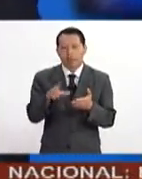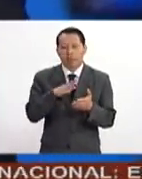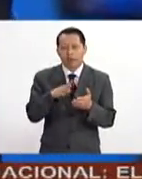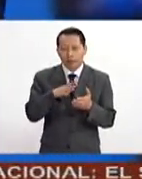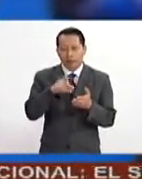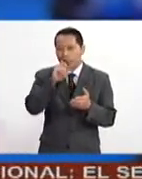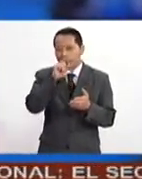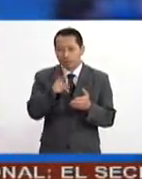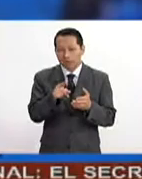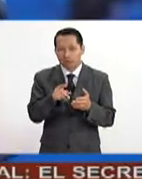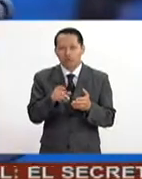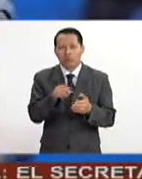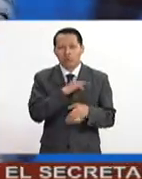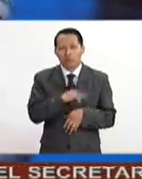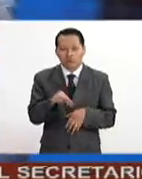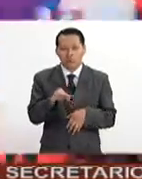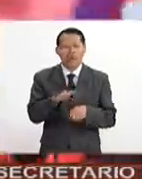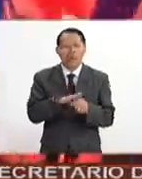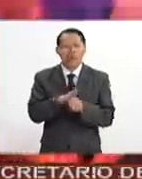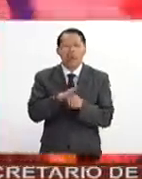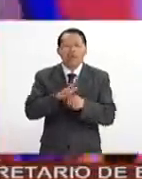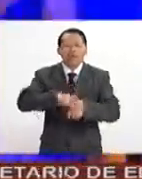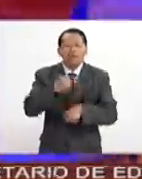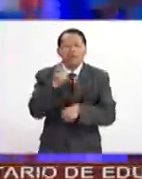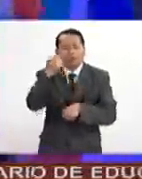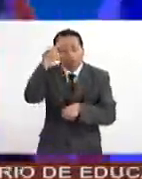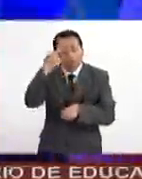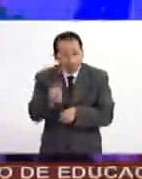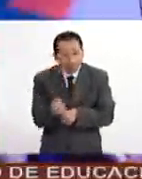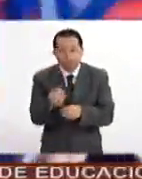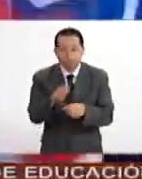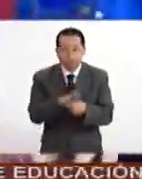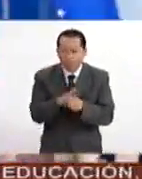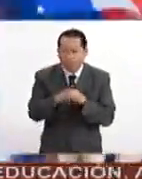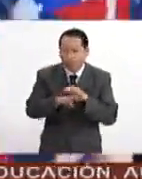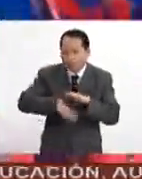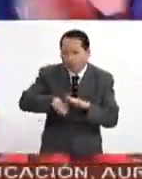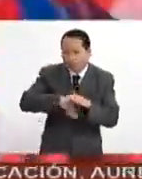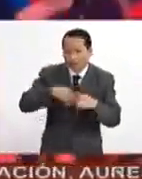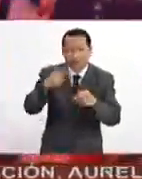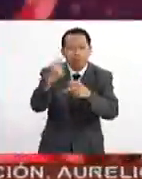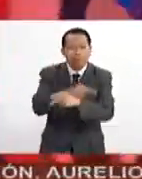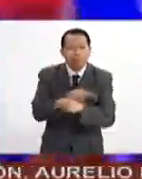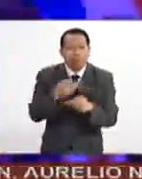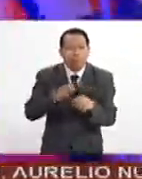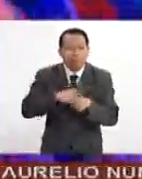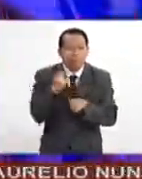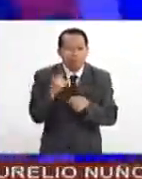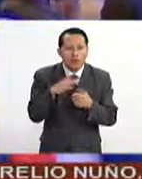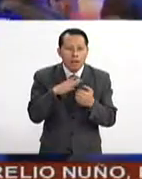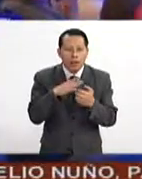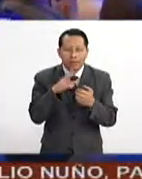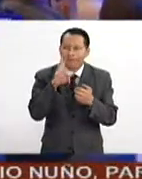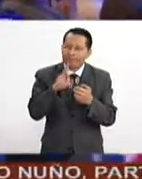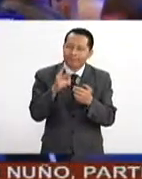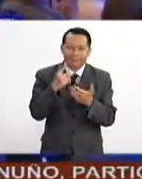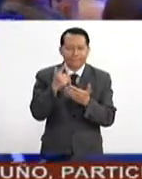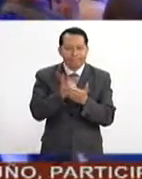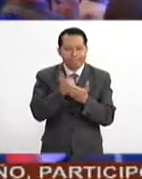¿cuál puede ser una de las explicaciones más evidentes, más obvias de porque aquí las mediciones son